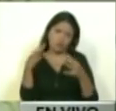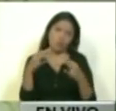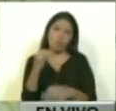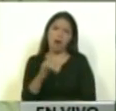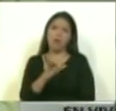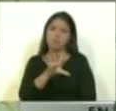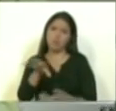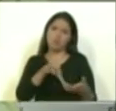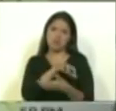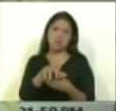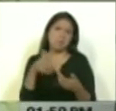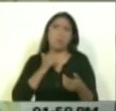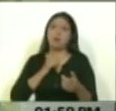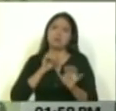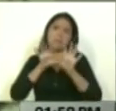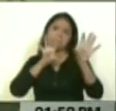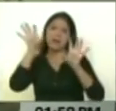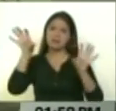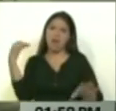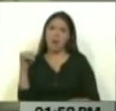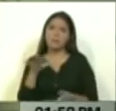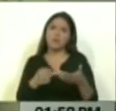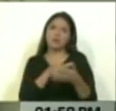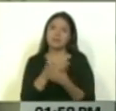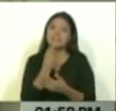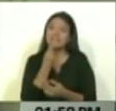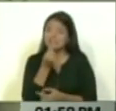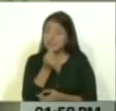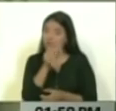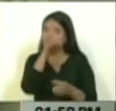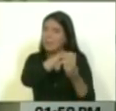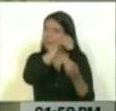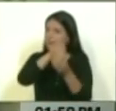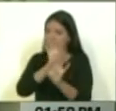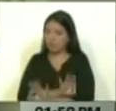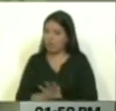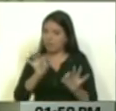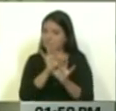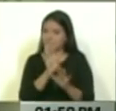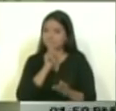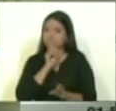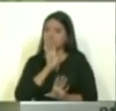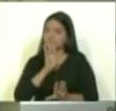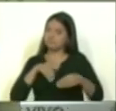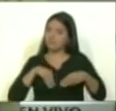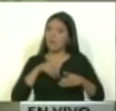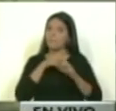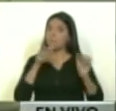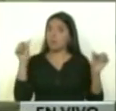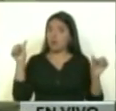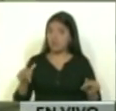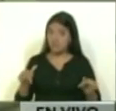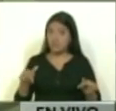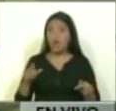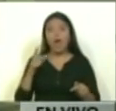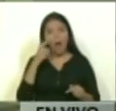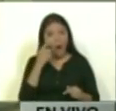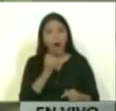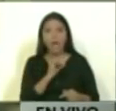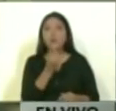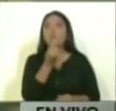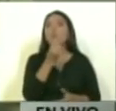¿no? No digo más porque no me gusta meterme con ningún país. Pero usted aquí encontrará un tipo de